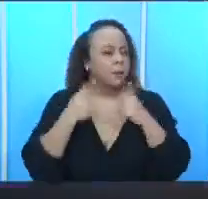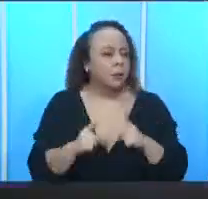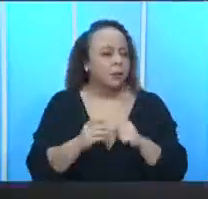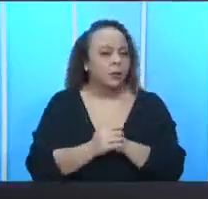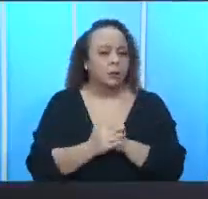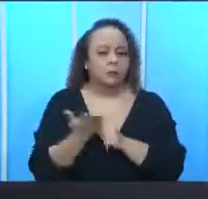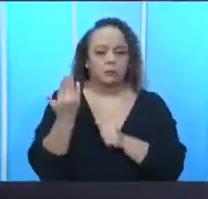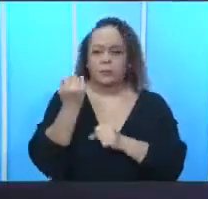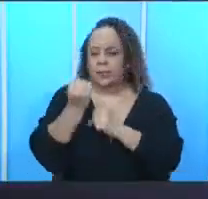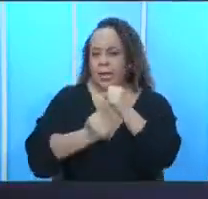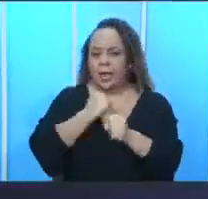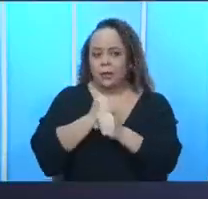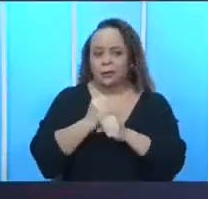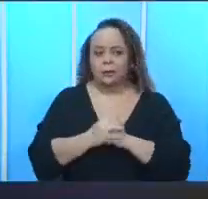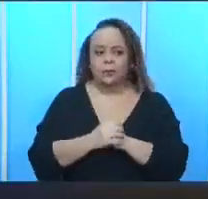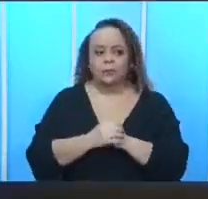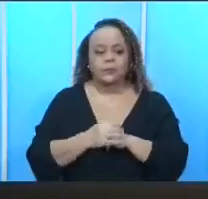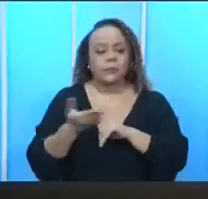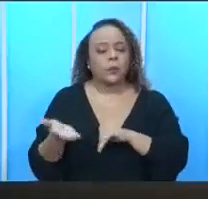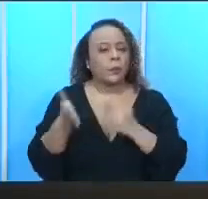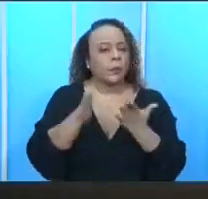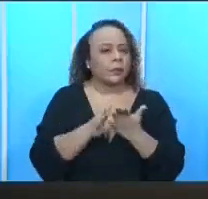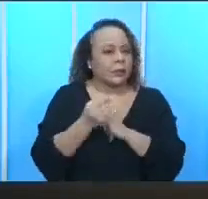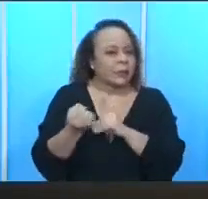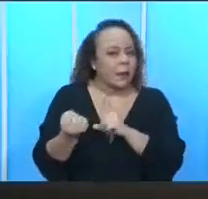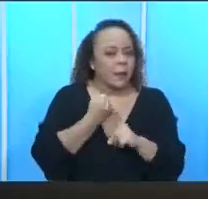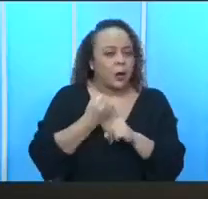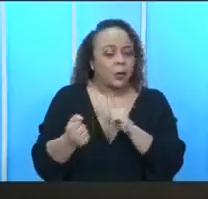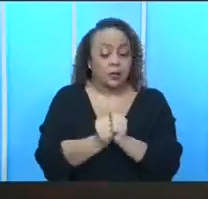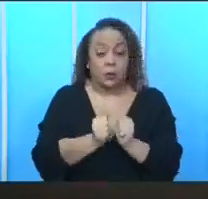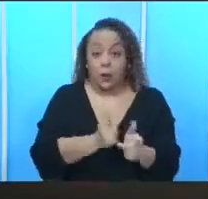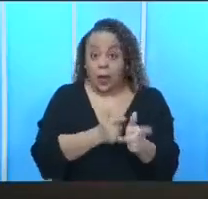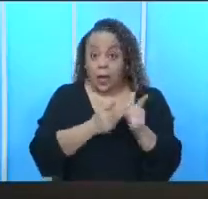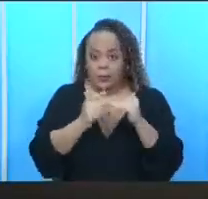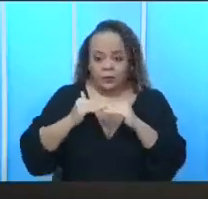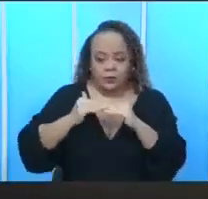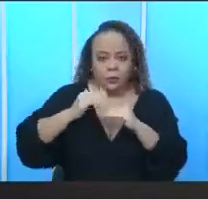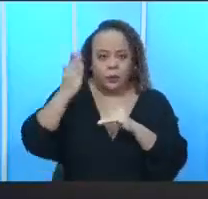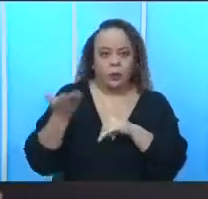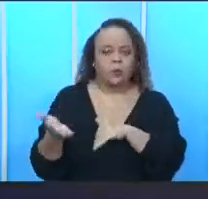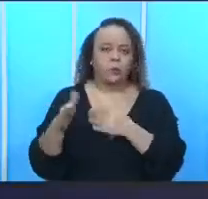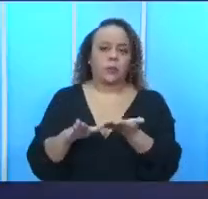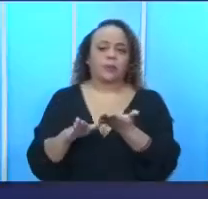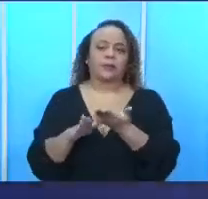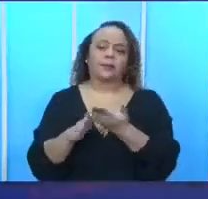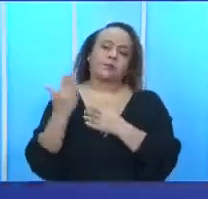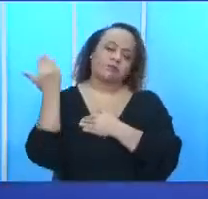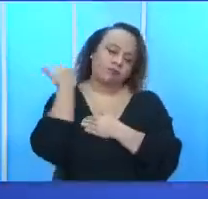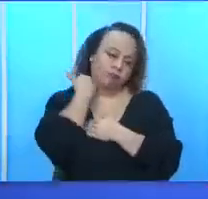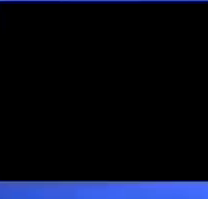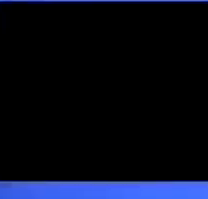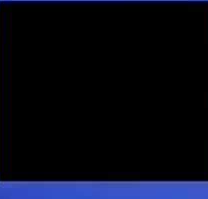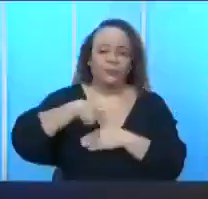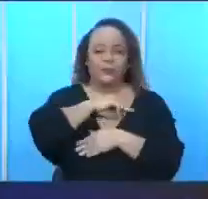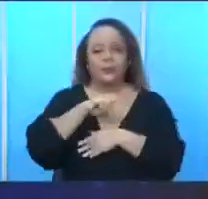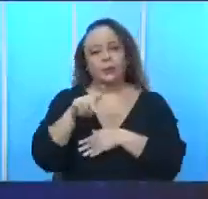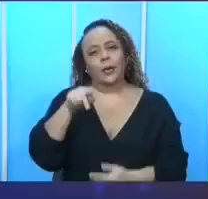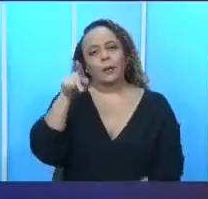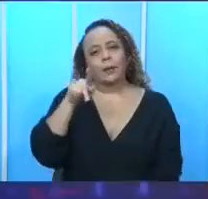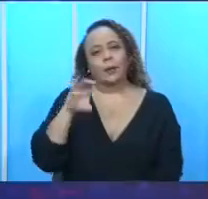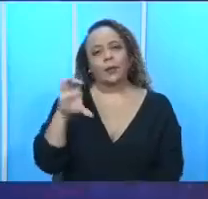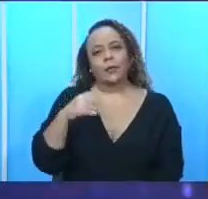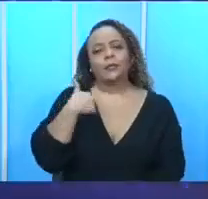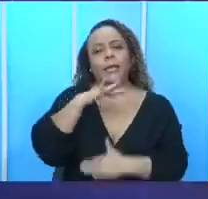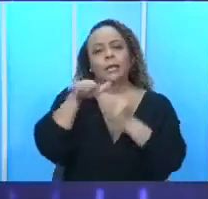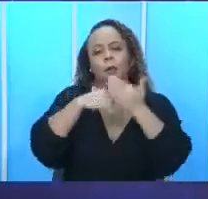menos hace varios años, las muertes violentas con arma superaron a las muertes accidentales. Nuestro compañero Pablo